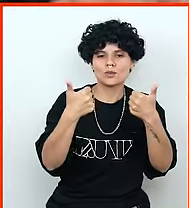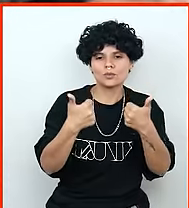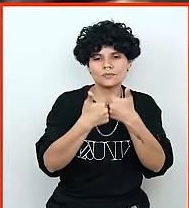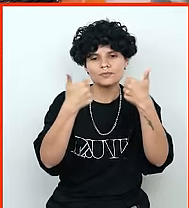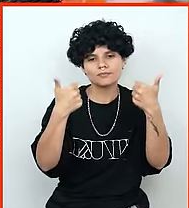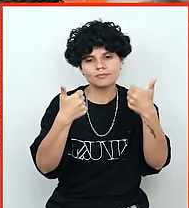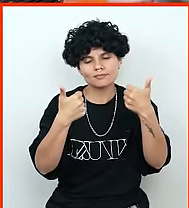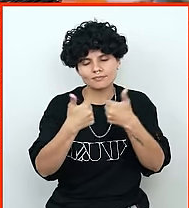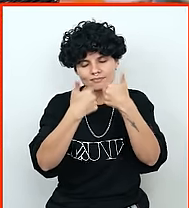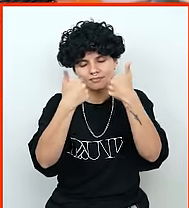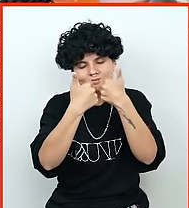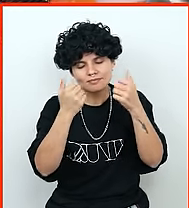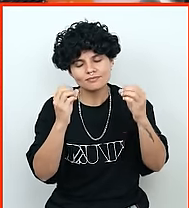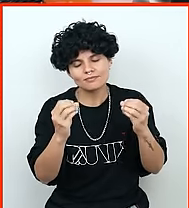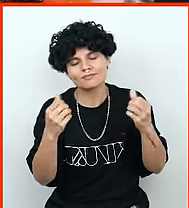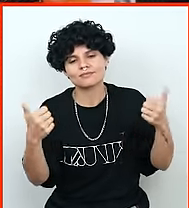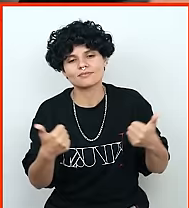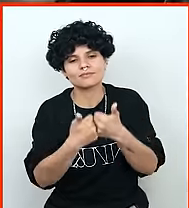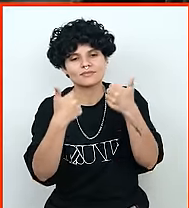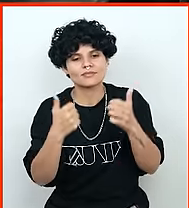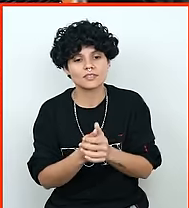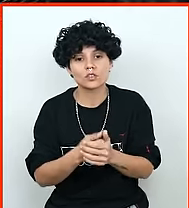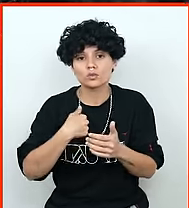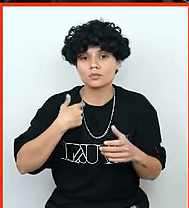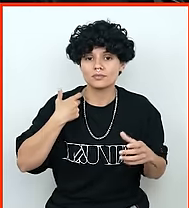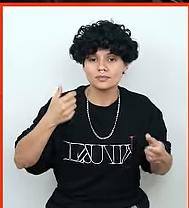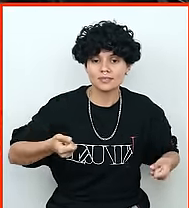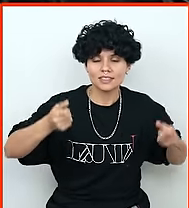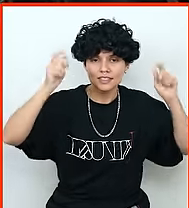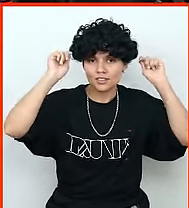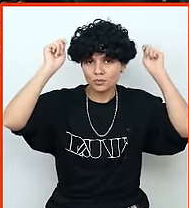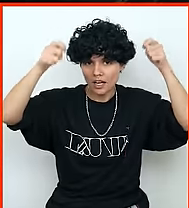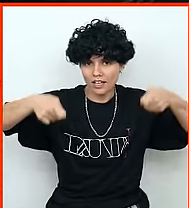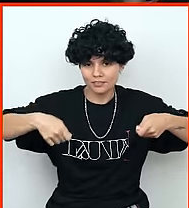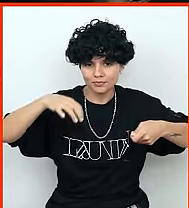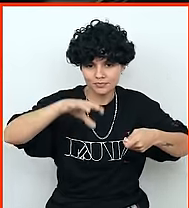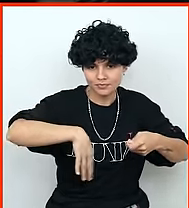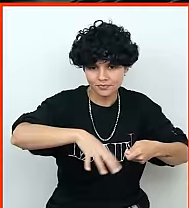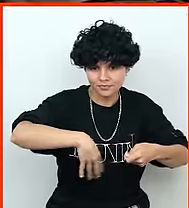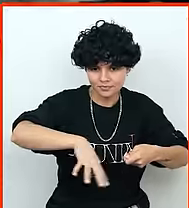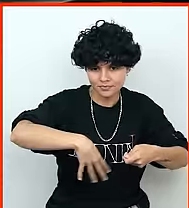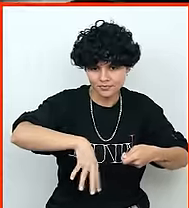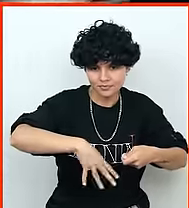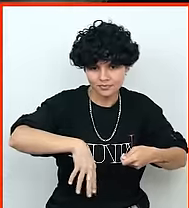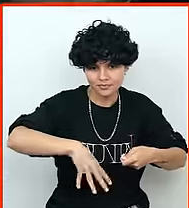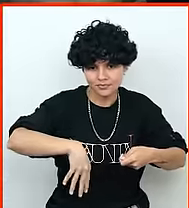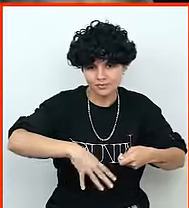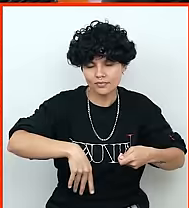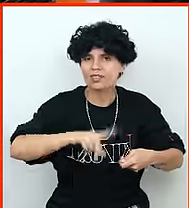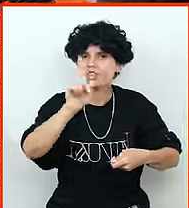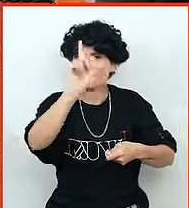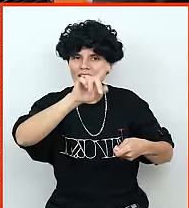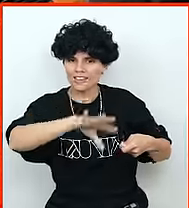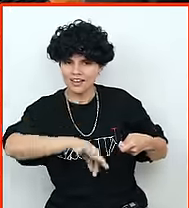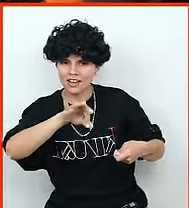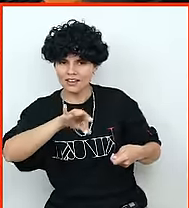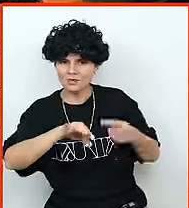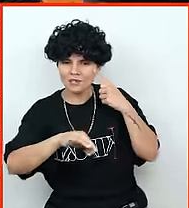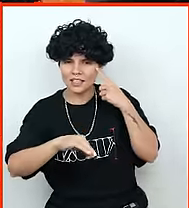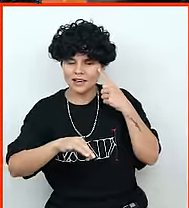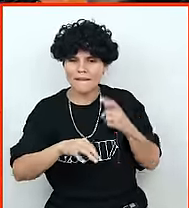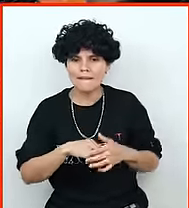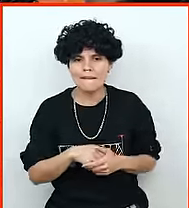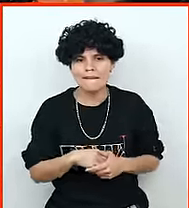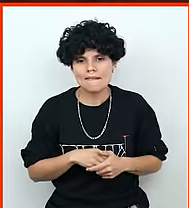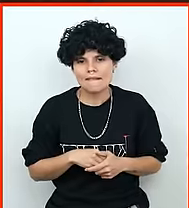Salud por eso. Salud, mi guachito. Salud por eso. Tengo mi sombrero acá. Estoy mágico, ¿ah? ¿Eh? Vamos. Y en este sombrero ahora nos voy a sacar un papel.